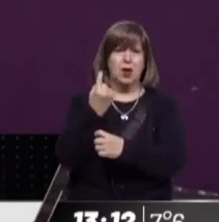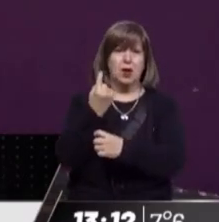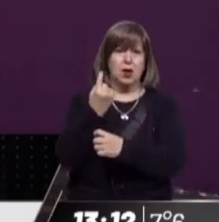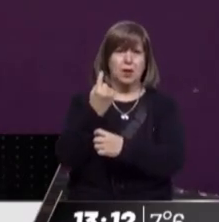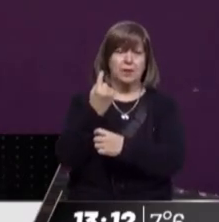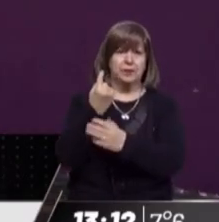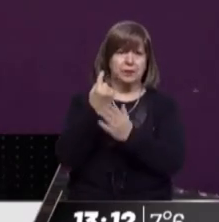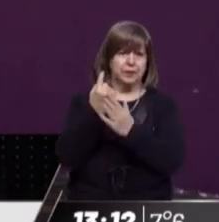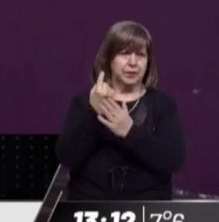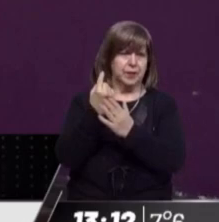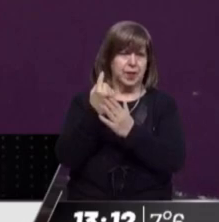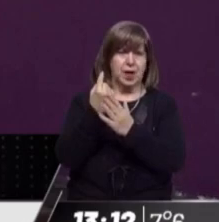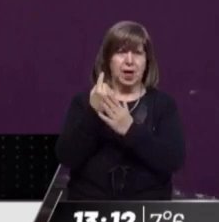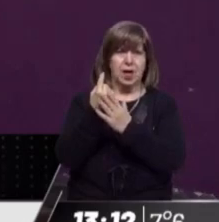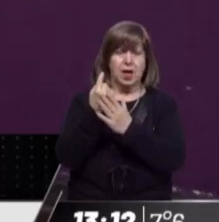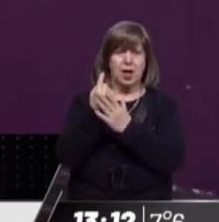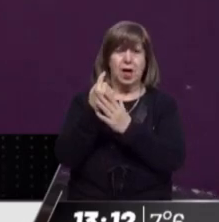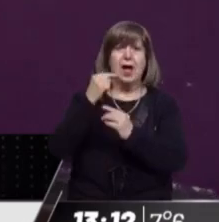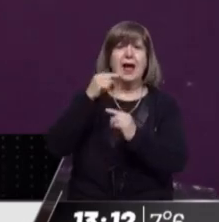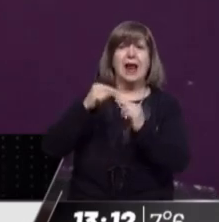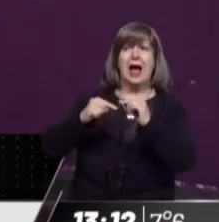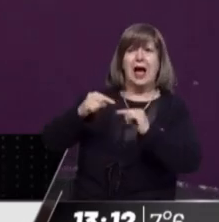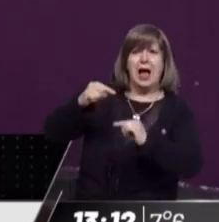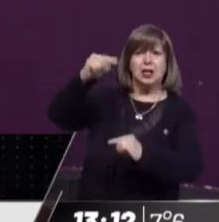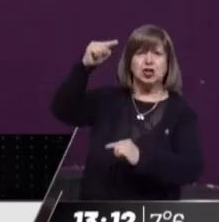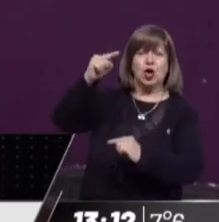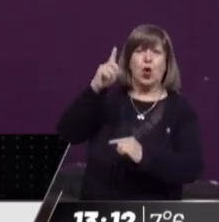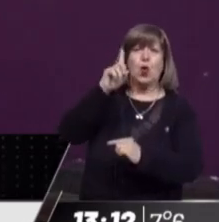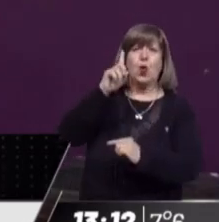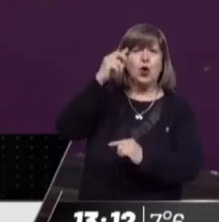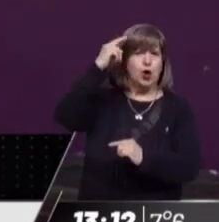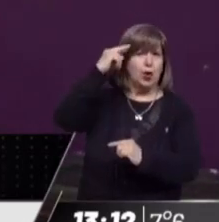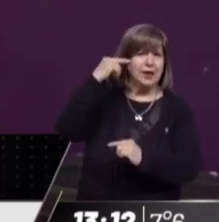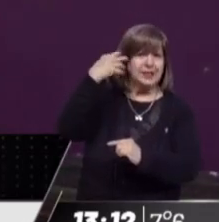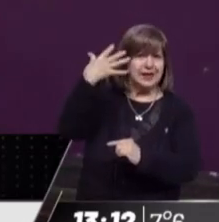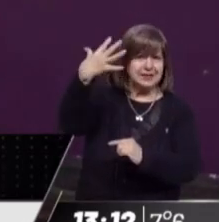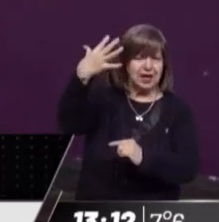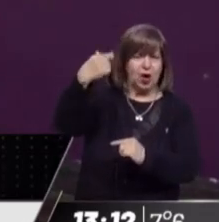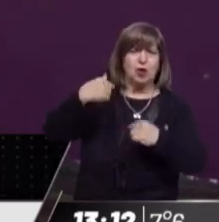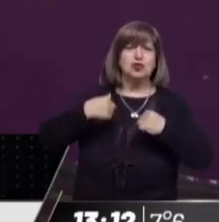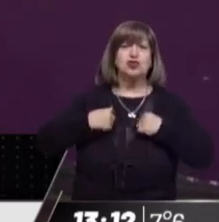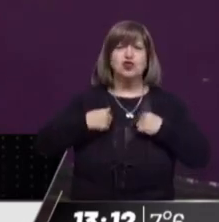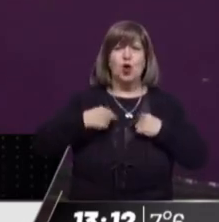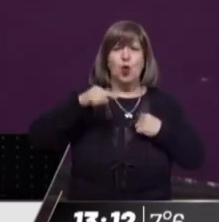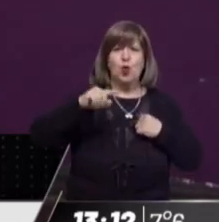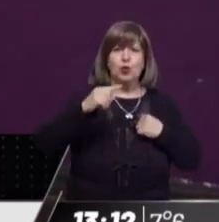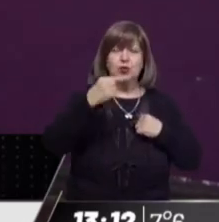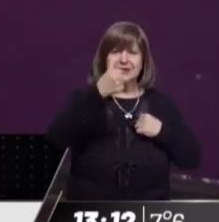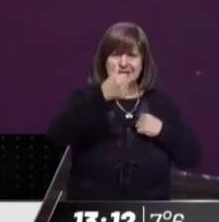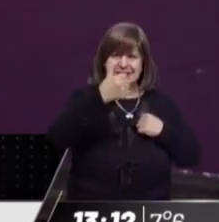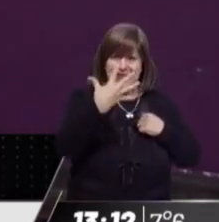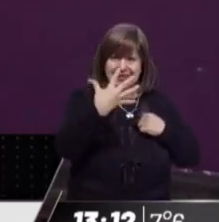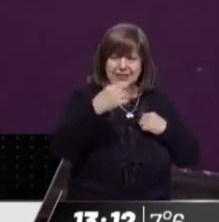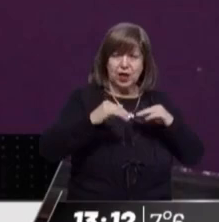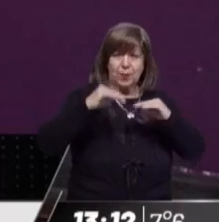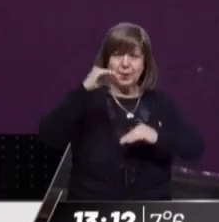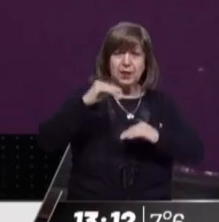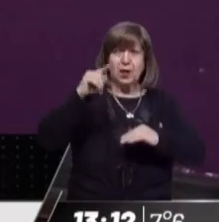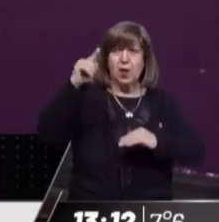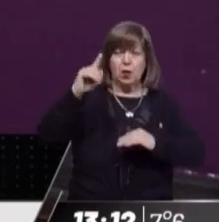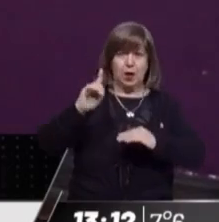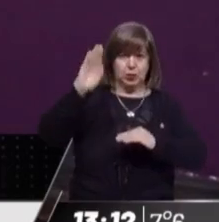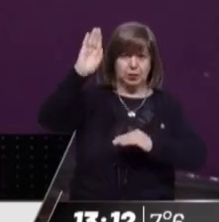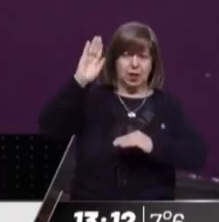girol 1,95 yo meido 1.65 gira me da un